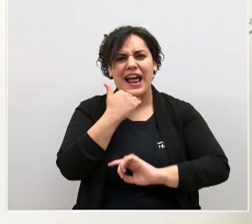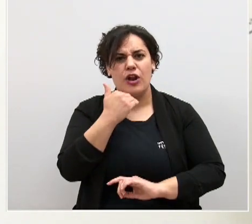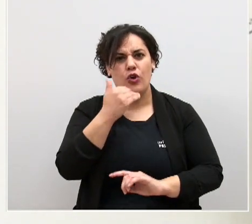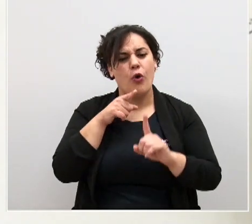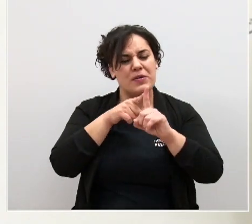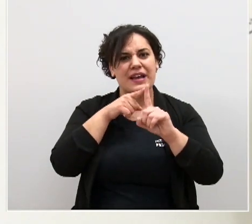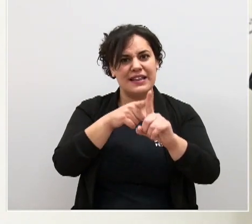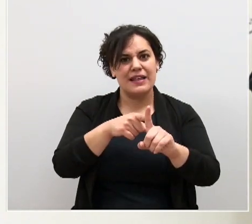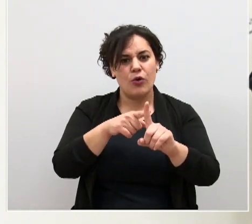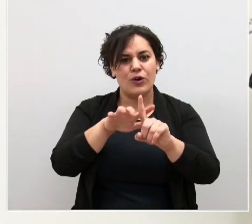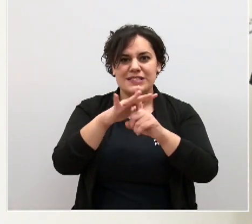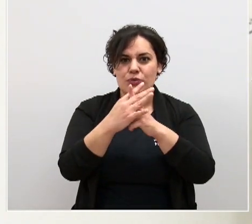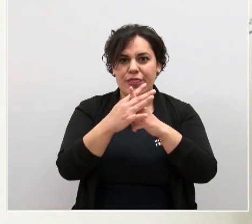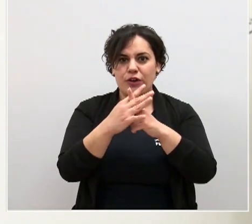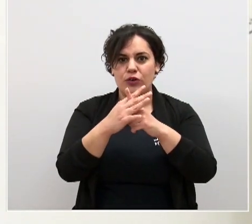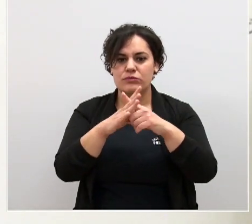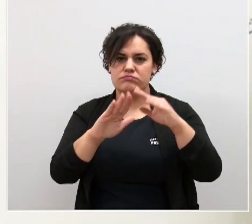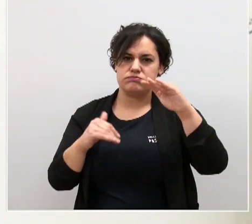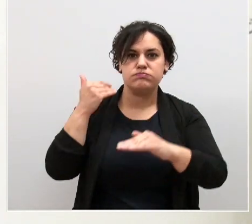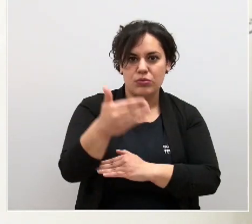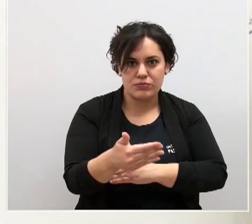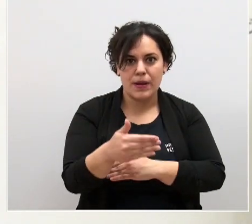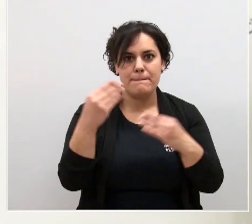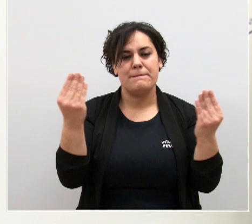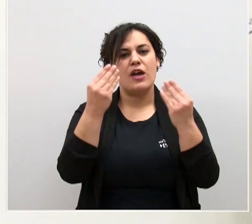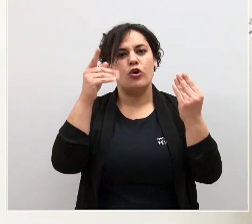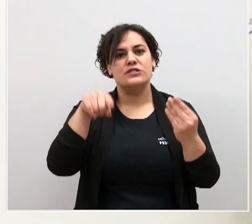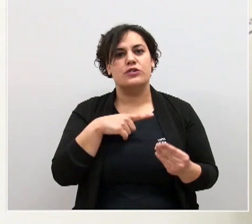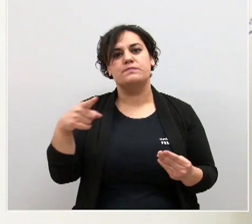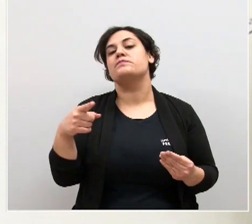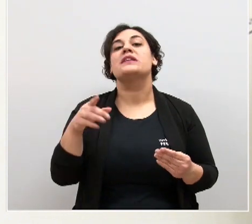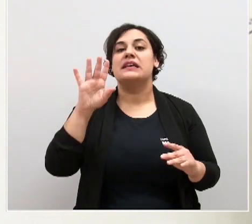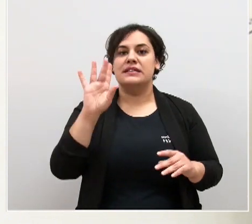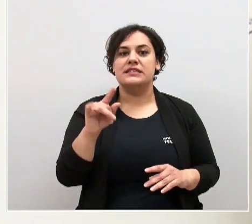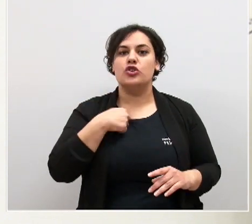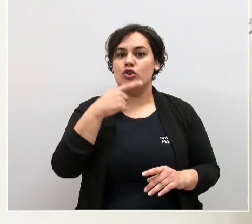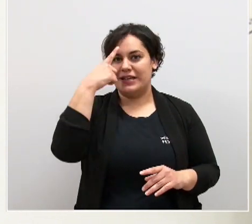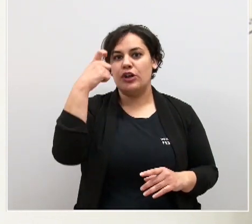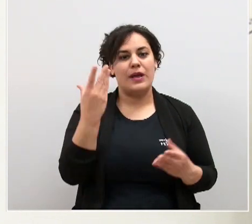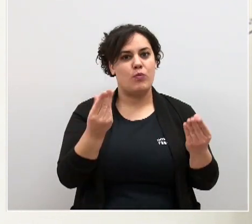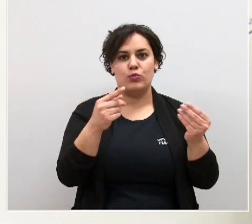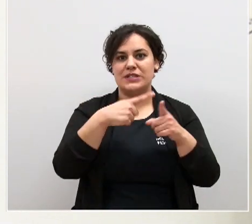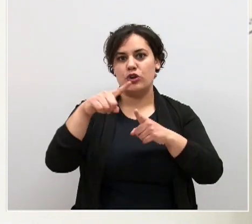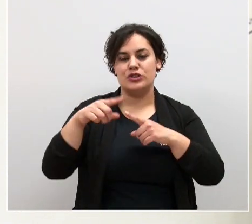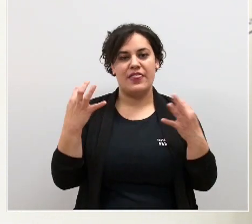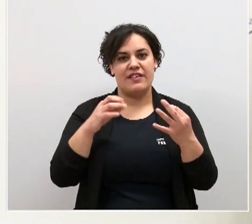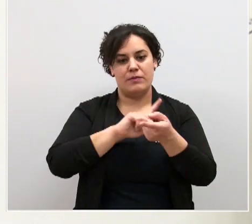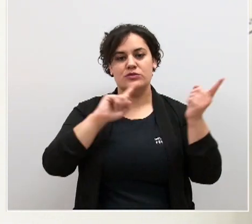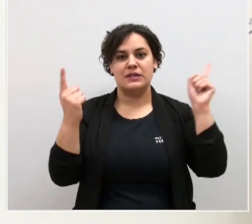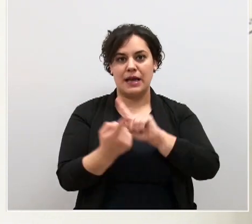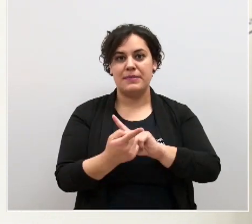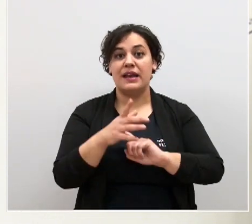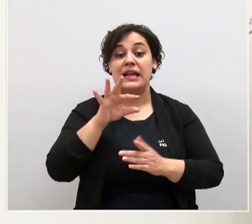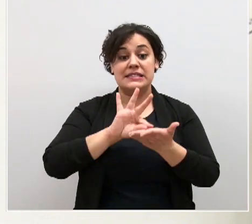cambiado ya muchas cosas. De hecho, prácticamente el servicio murciano se ha dado la vuelta como un calcetín para atender lo que es el COVID y lo que ha sido